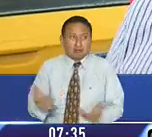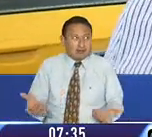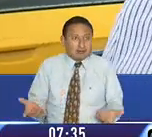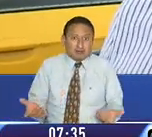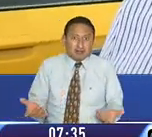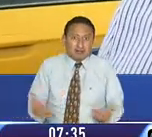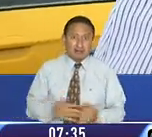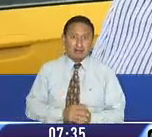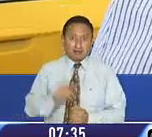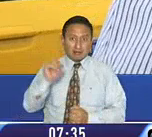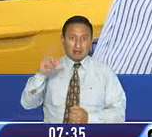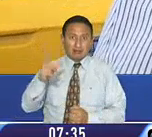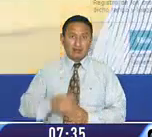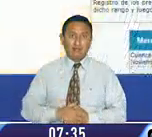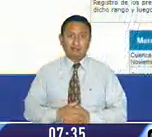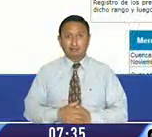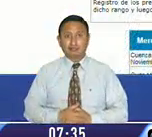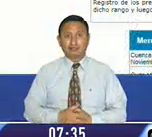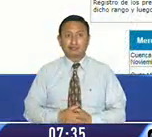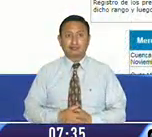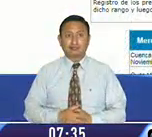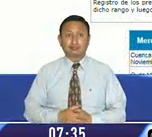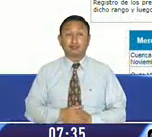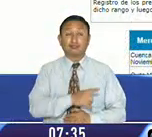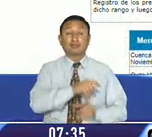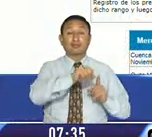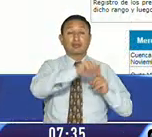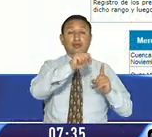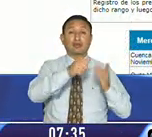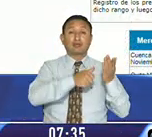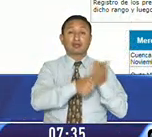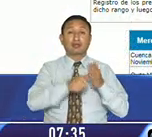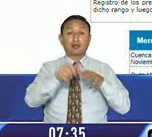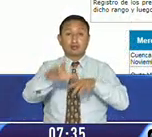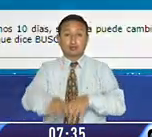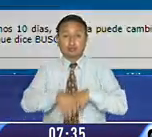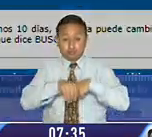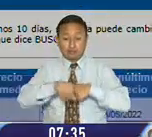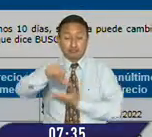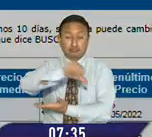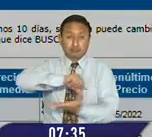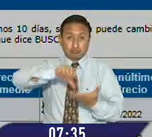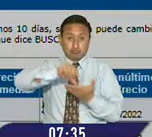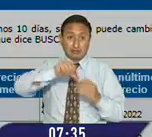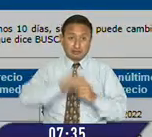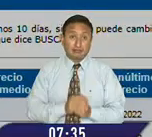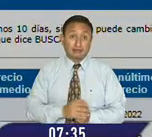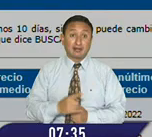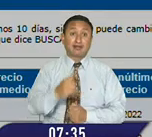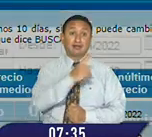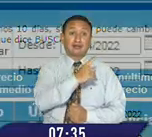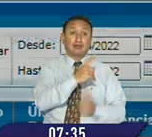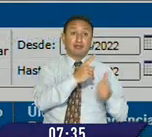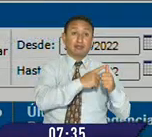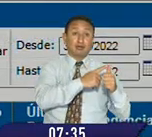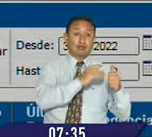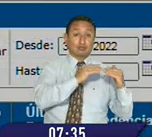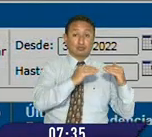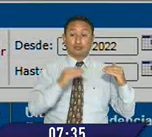en la bodega de los huevos mismo. Según el sistema del Ministerio de Agricultura, el aceite vegetal pasó de $2.68